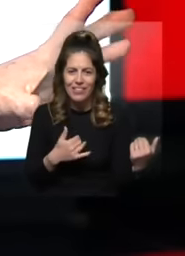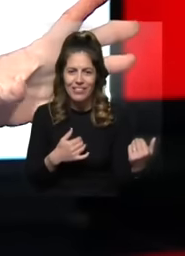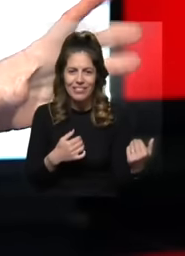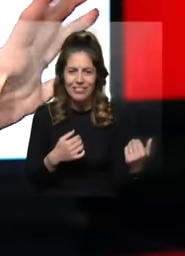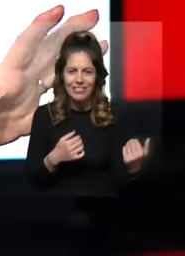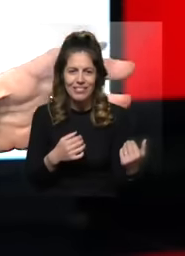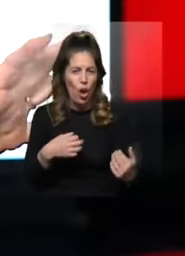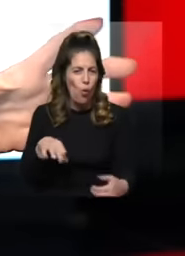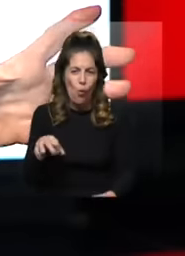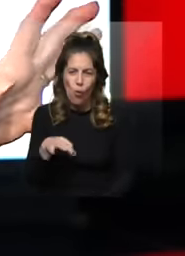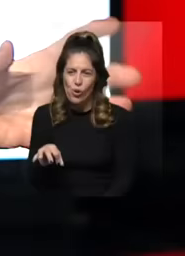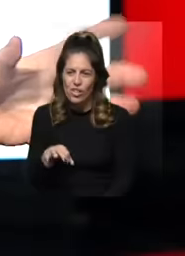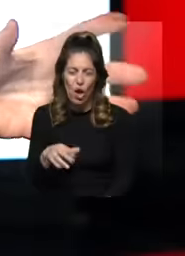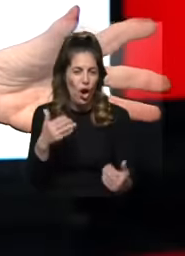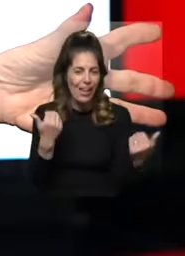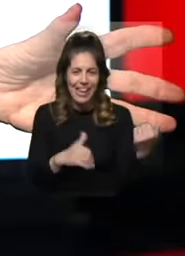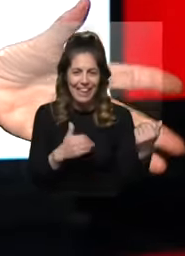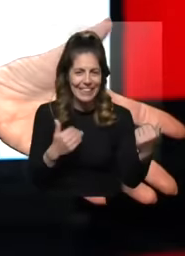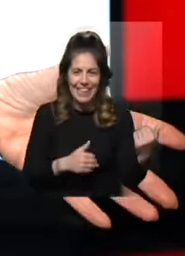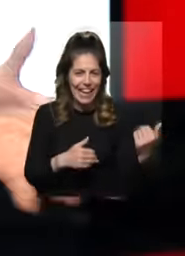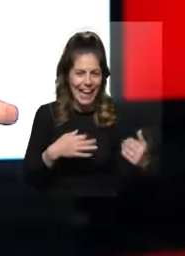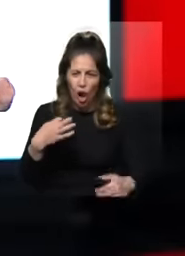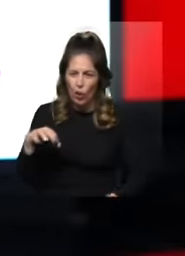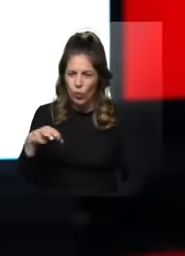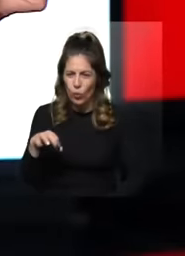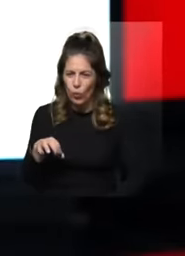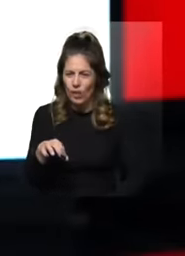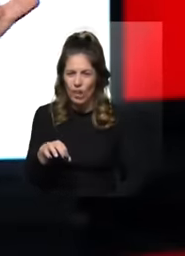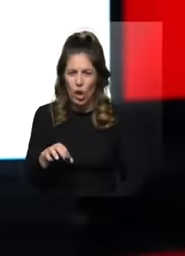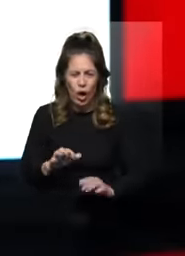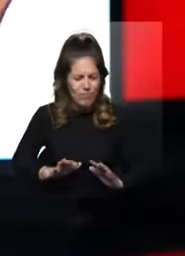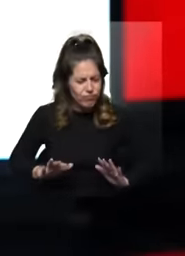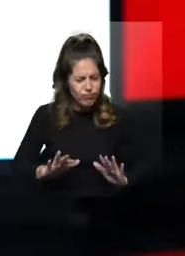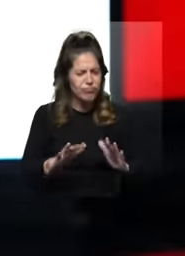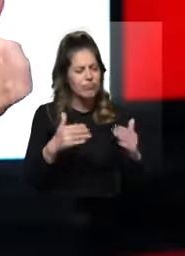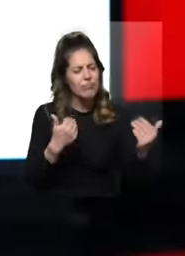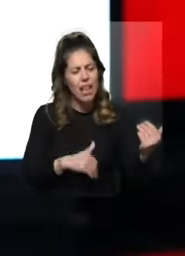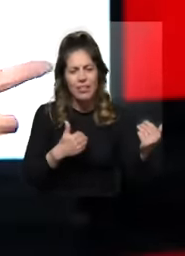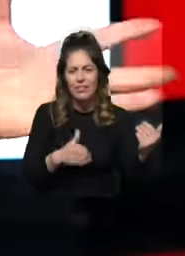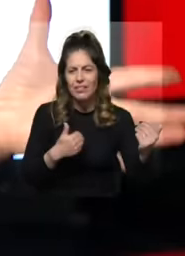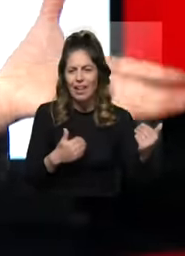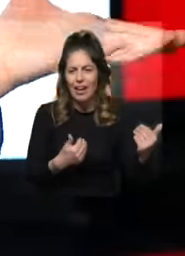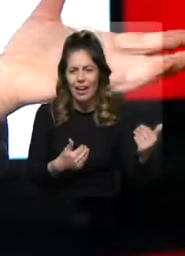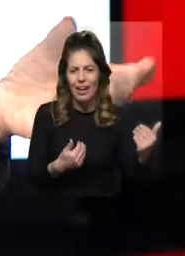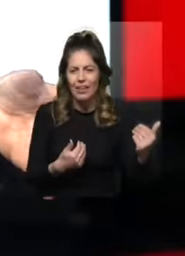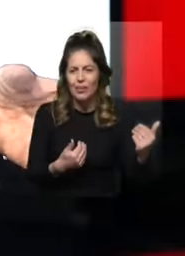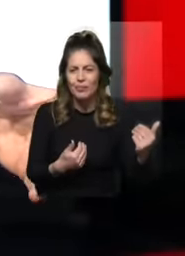tenía, nadie en la guitarra tocaba de esa manera. O sea, Mateo armonizaba en la